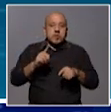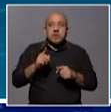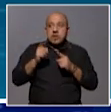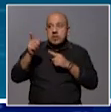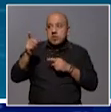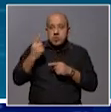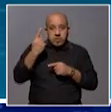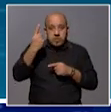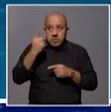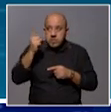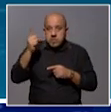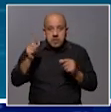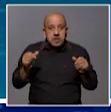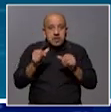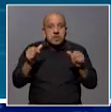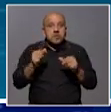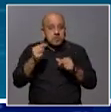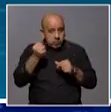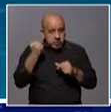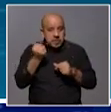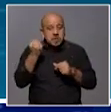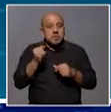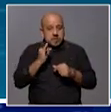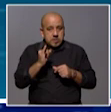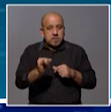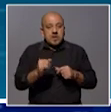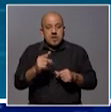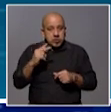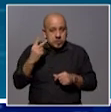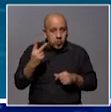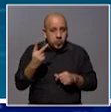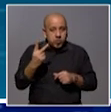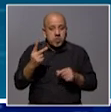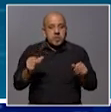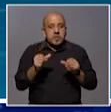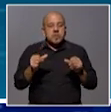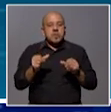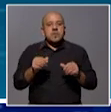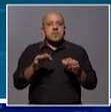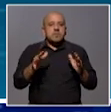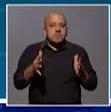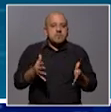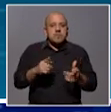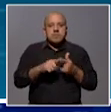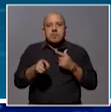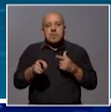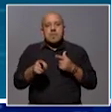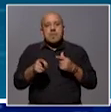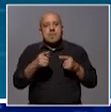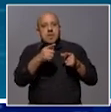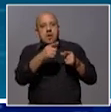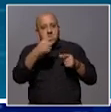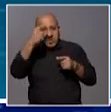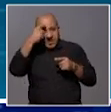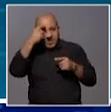esa primera decisión fue relevante la segunda decisión fue ir a buscar a los